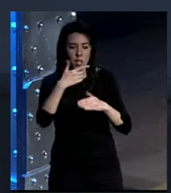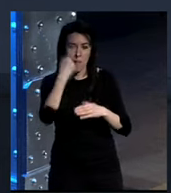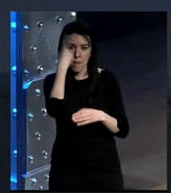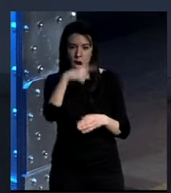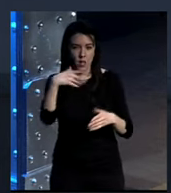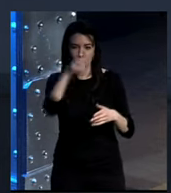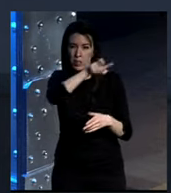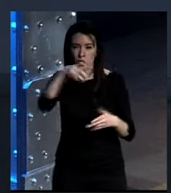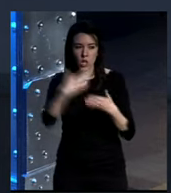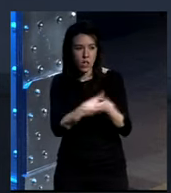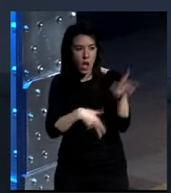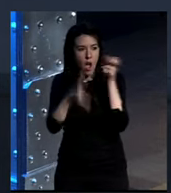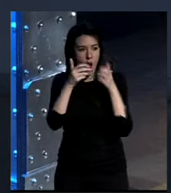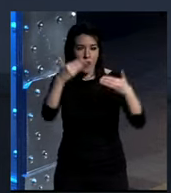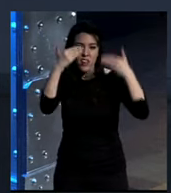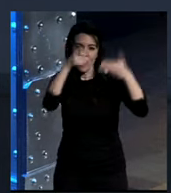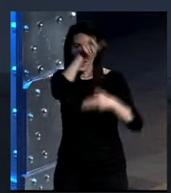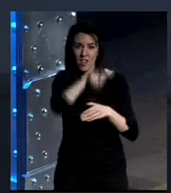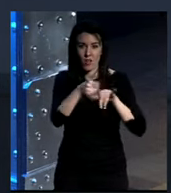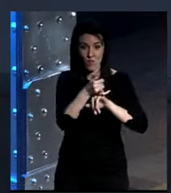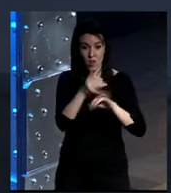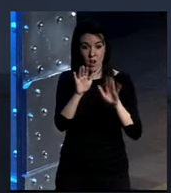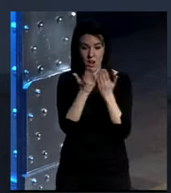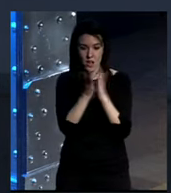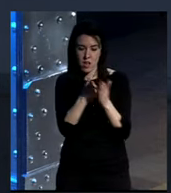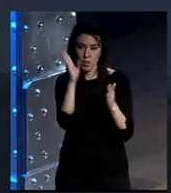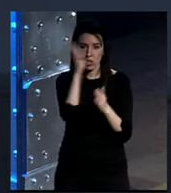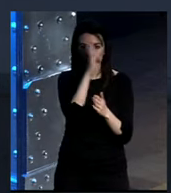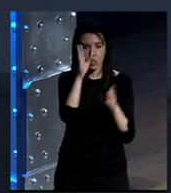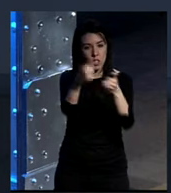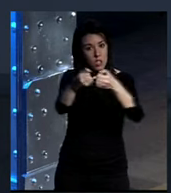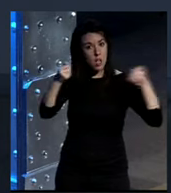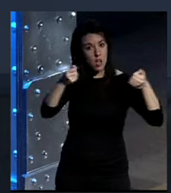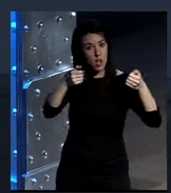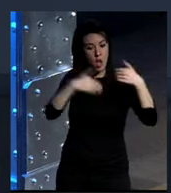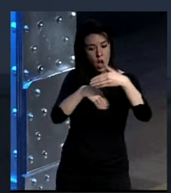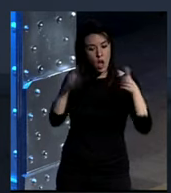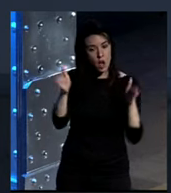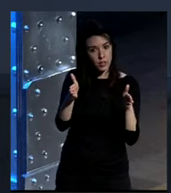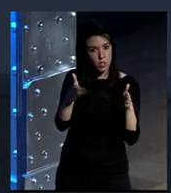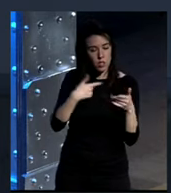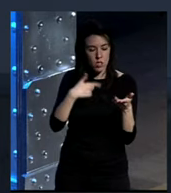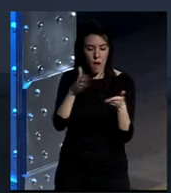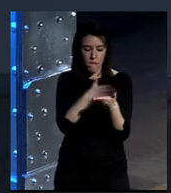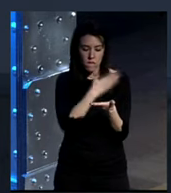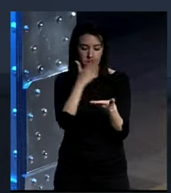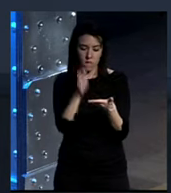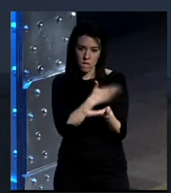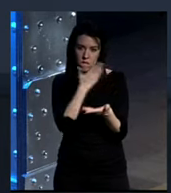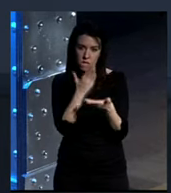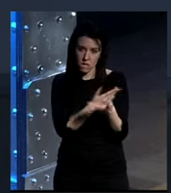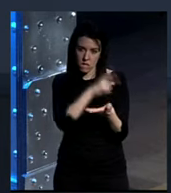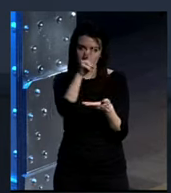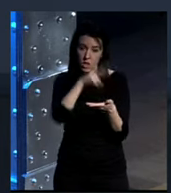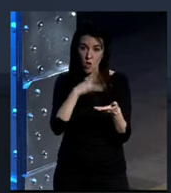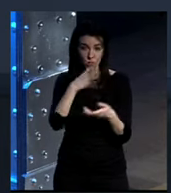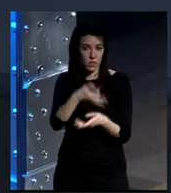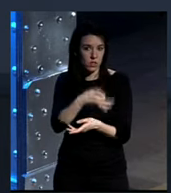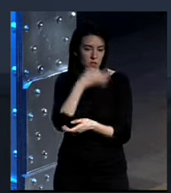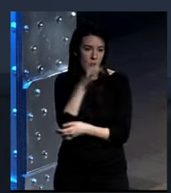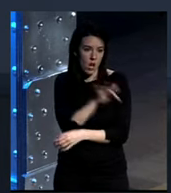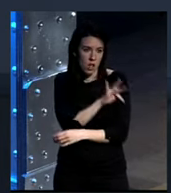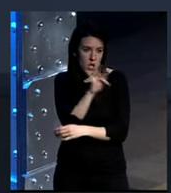ella. Tuvimos el libro escondido en el armario de la habitación y yo me fui leyendo partes de este libro en estas larguísimas tardes